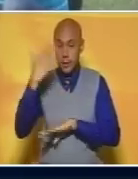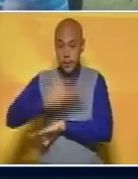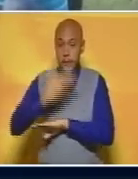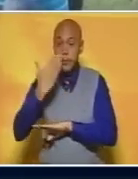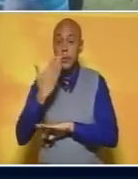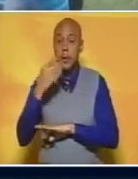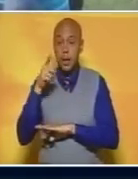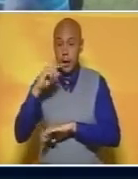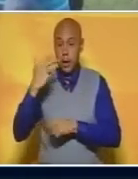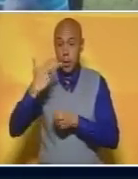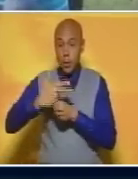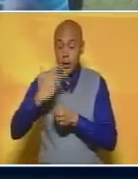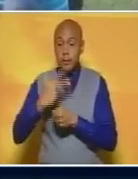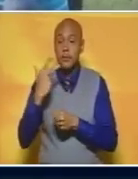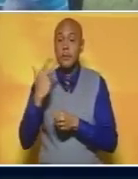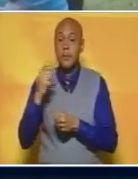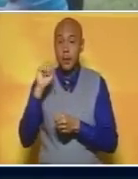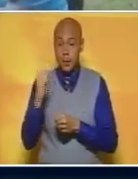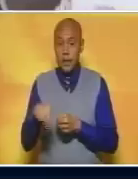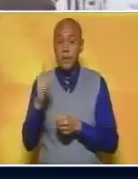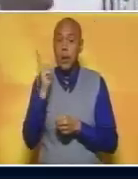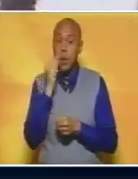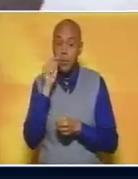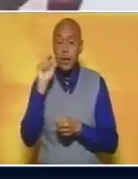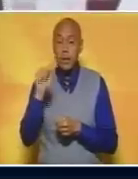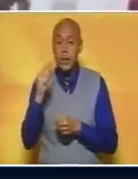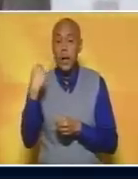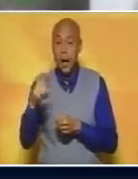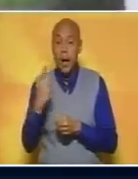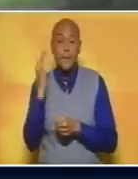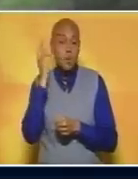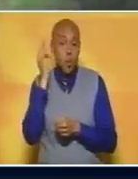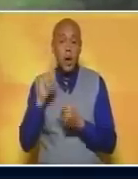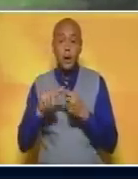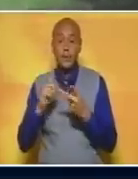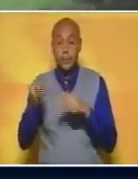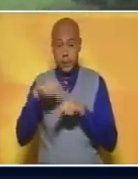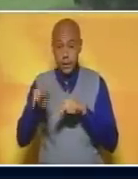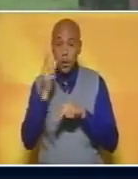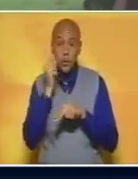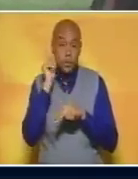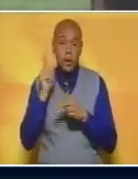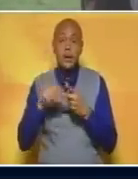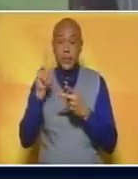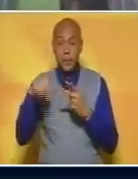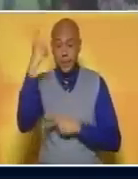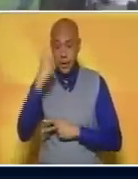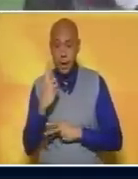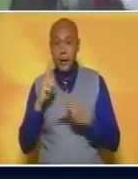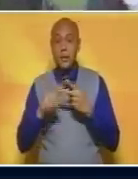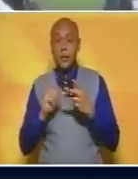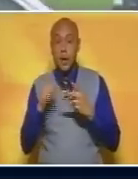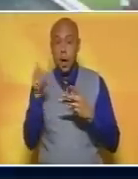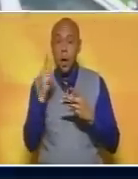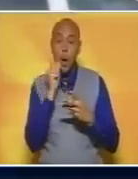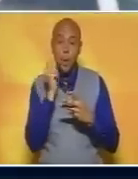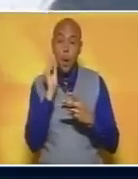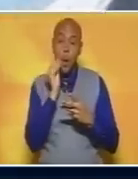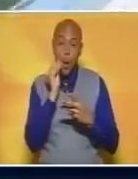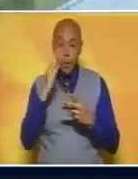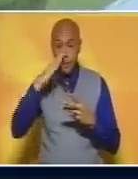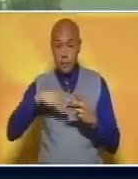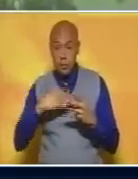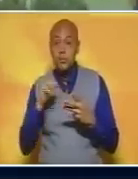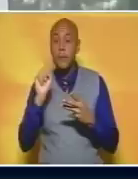Guatemala. En la masiva movilización van mujeres, niños, personas con discapacidad y jóvenes menores de